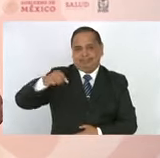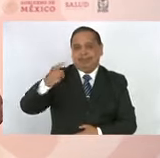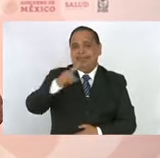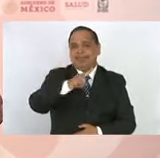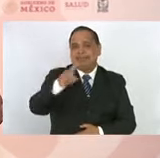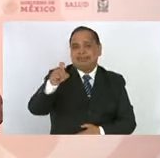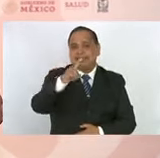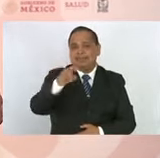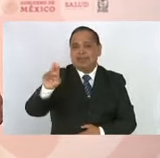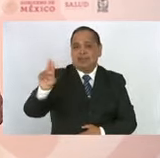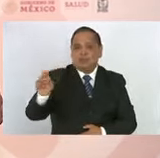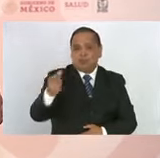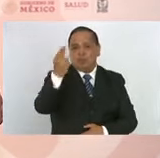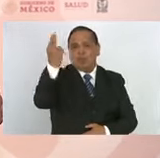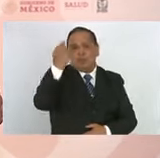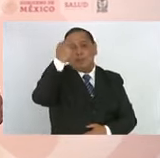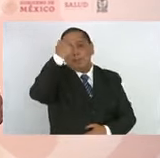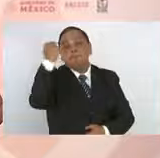para